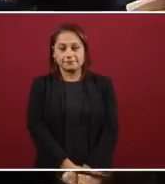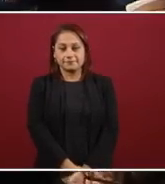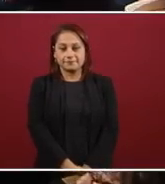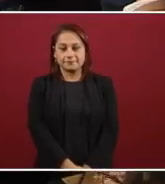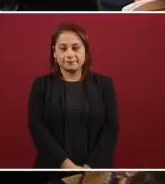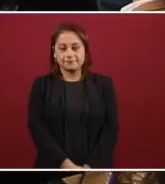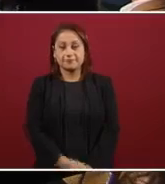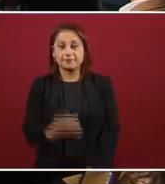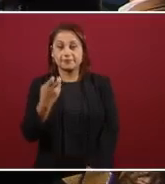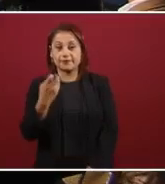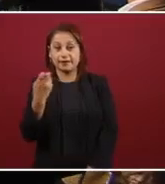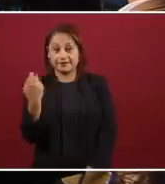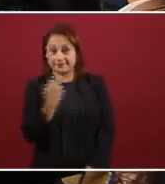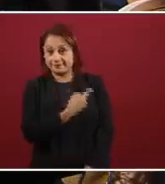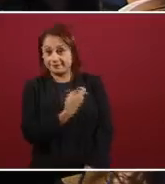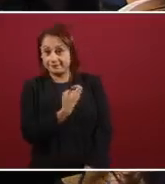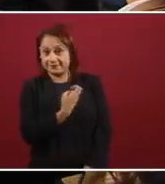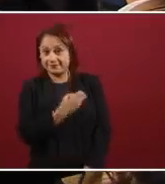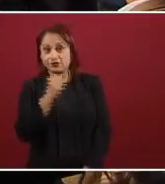Eso fue ayer.